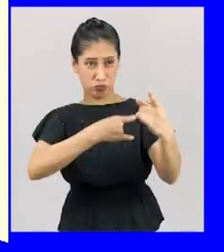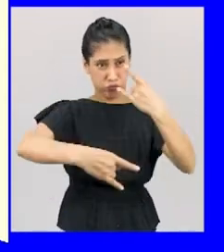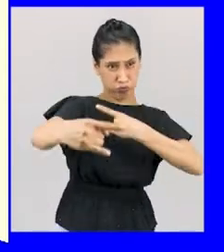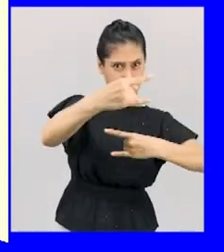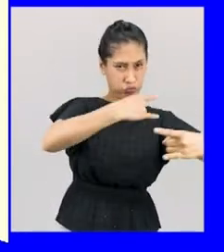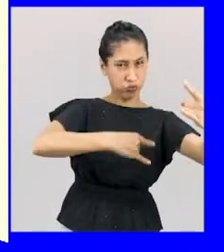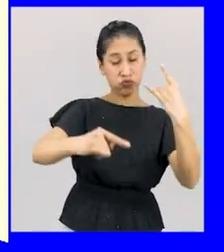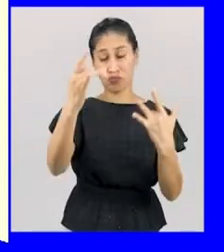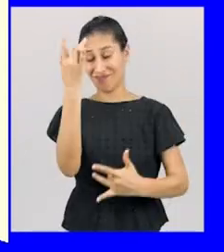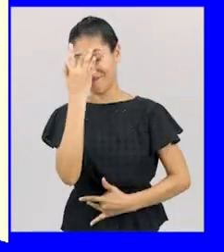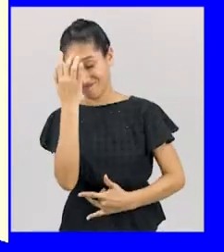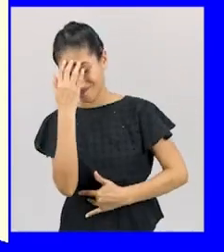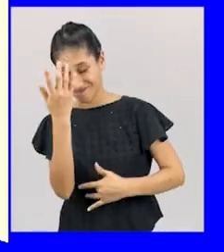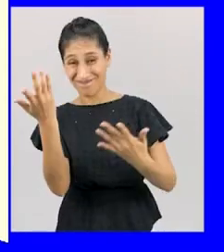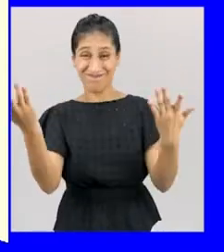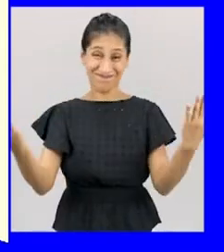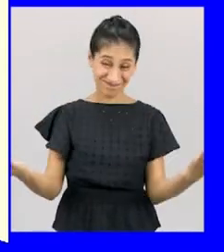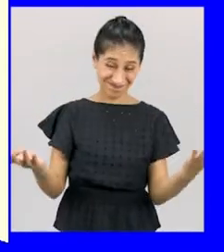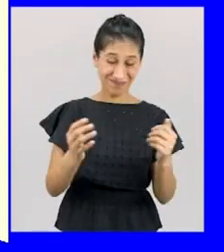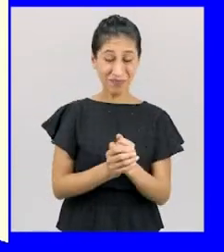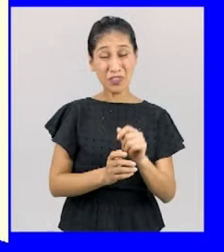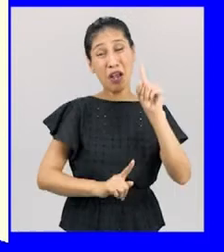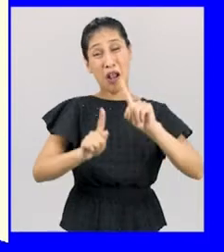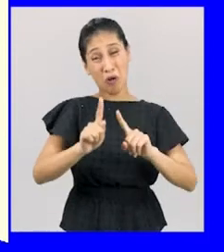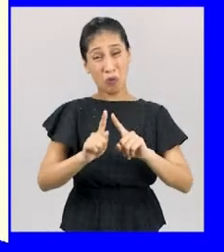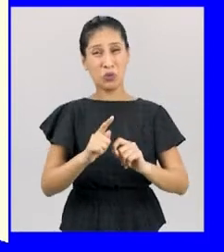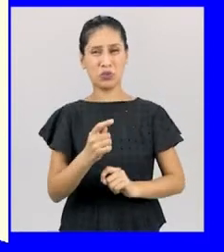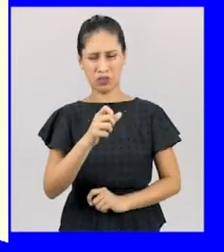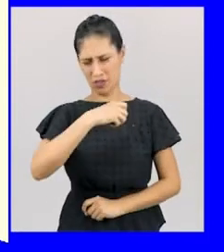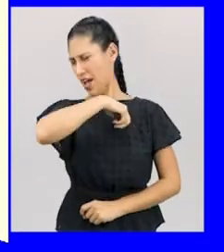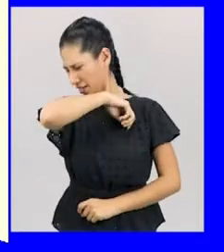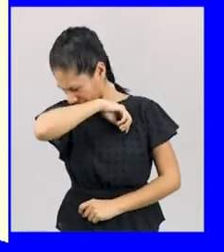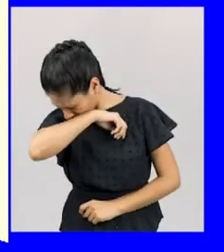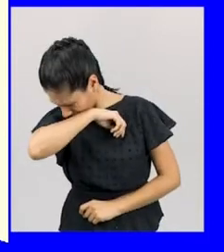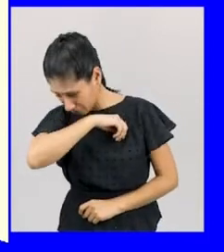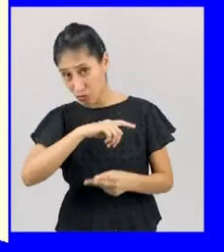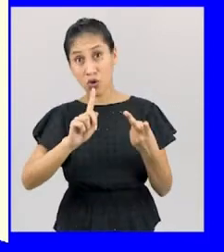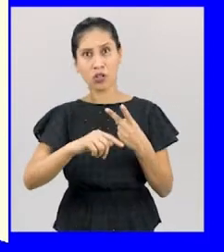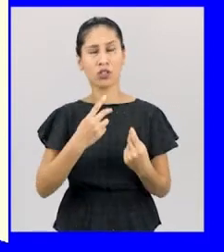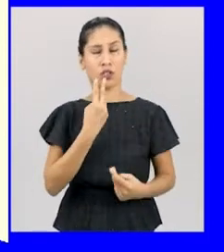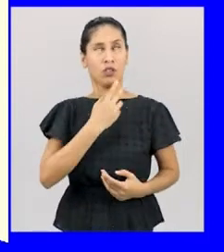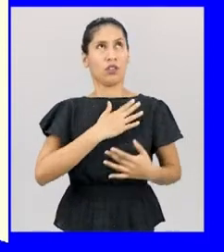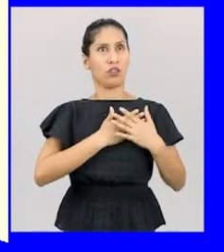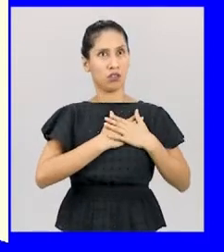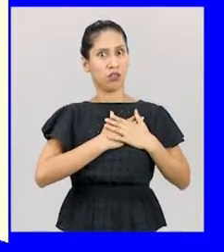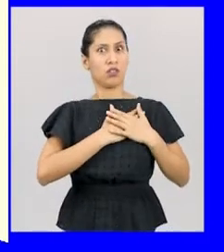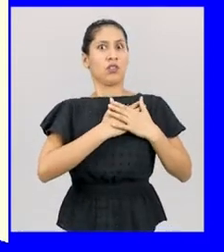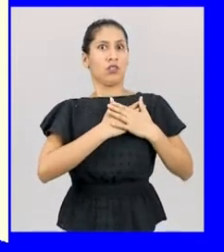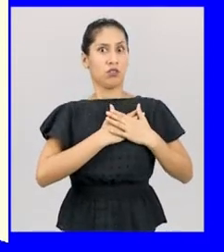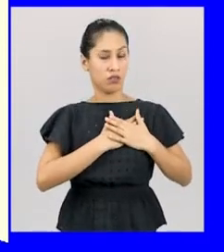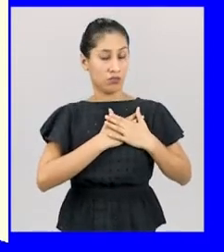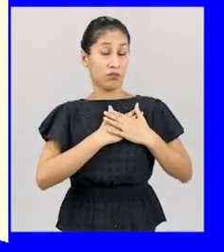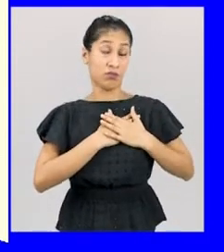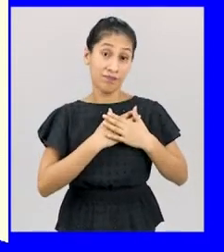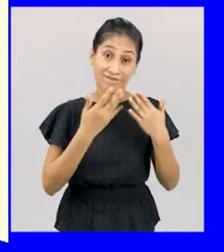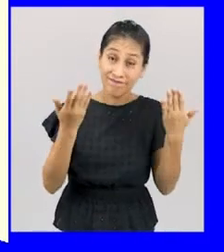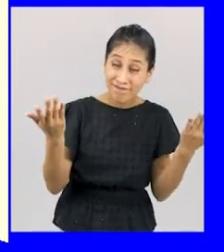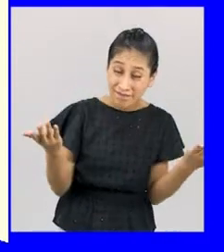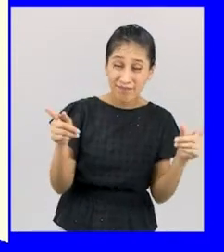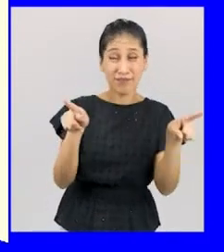diversas enfermedades humanas, que van desde el resfriado común hasta el síndrome respiratorio agudo